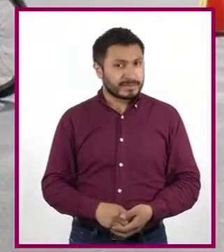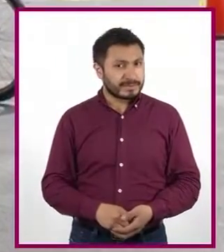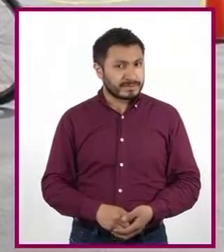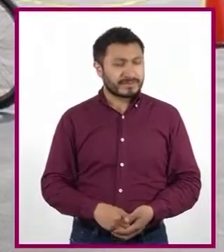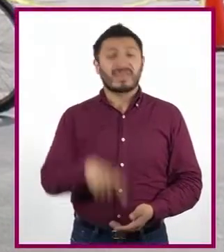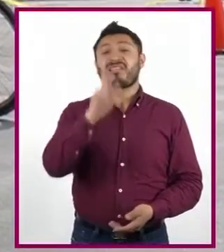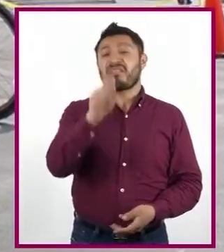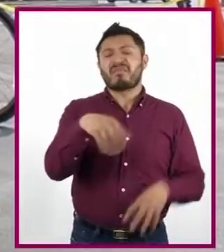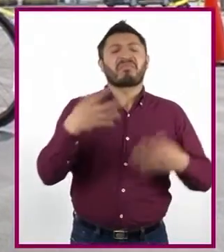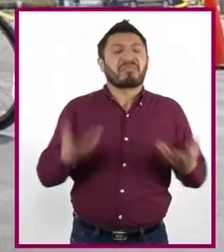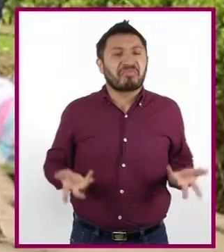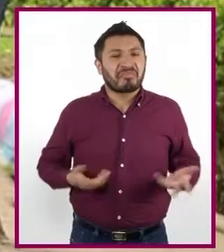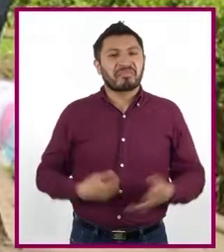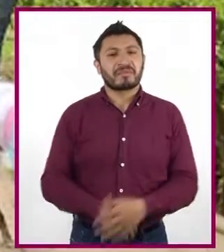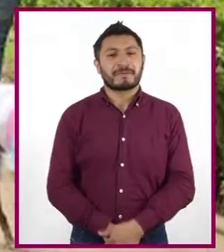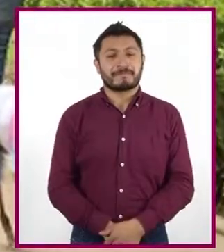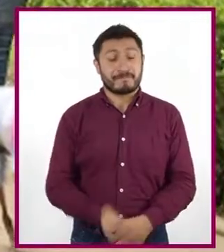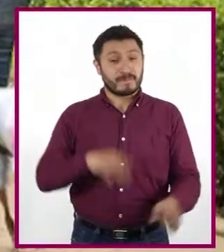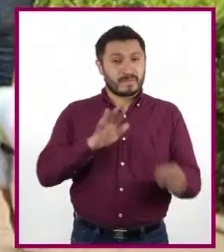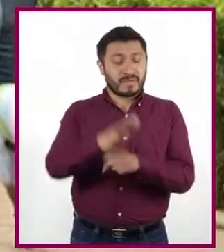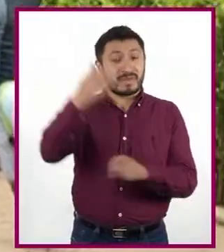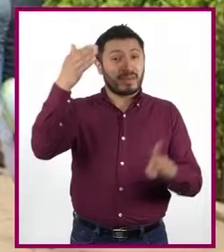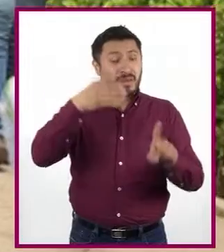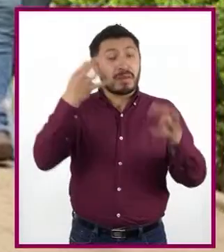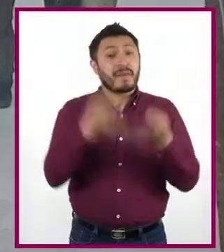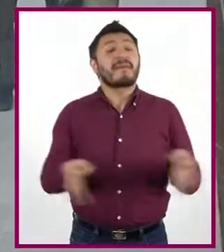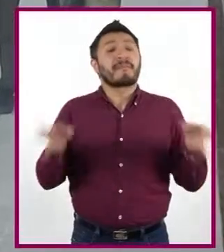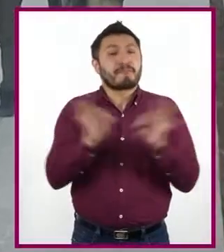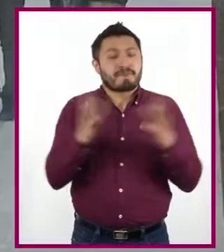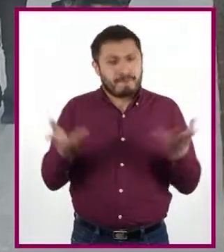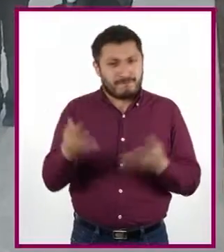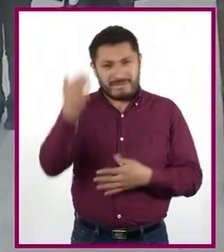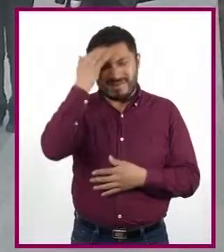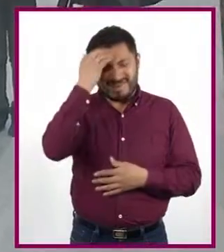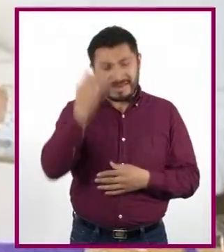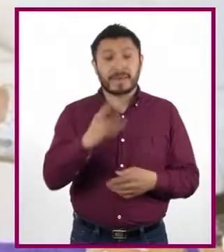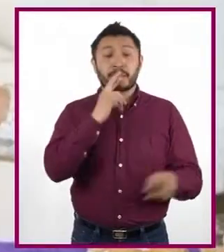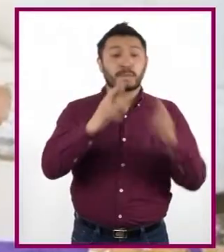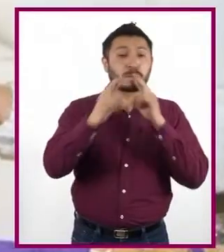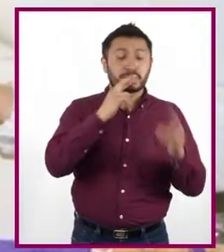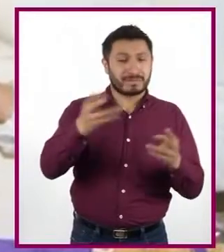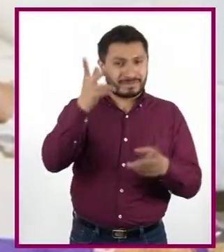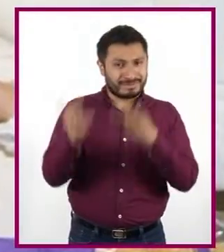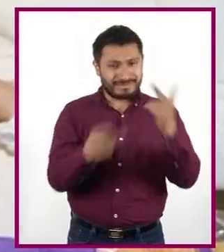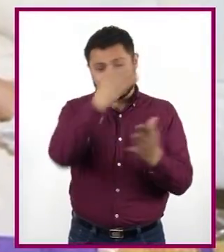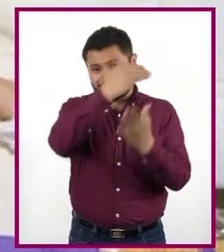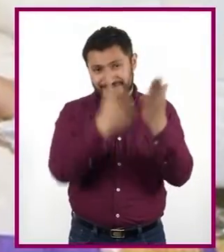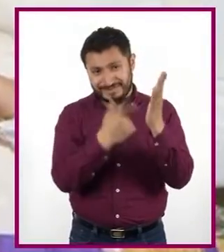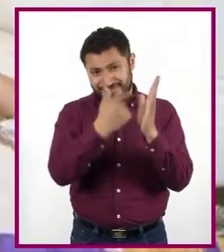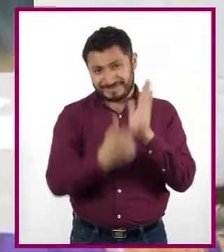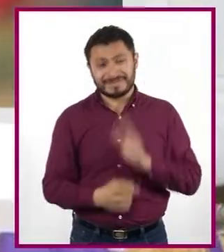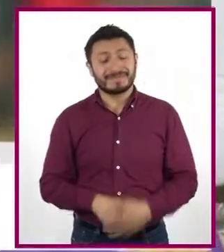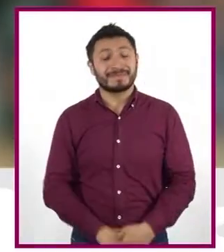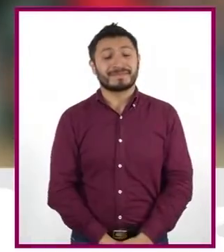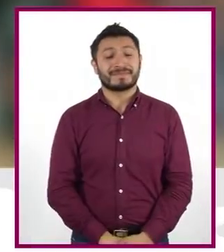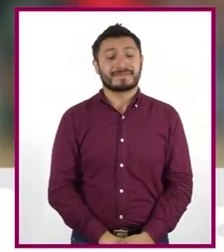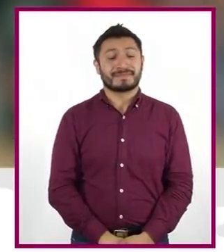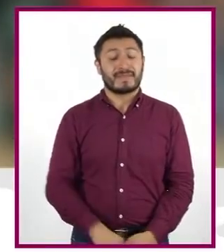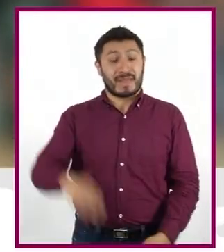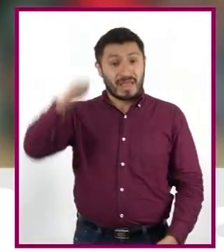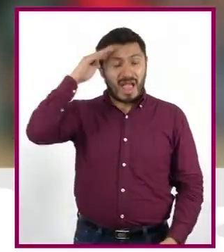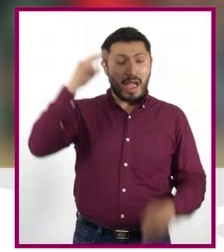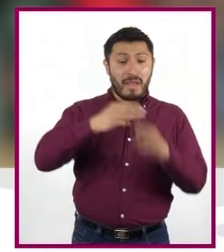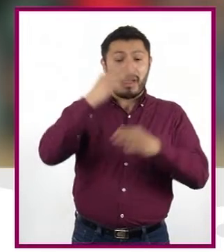¿A qué crees que se refiere? ¿Cuál es su importancia? Vamos a conocer las respuestas a estas preguntas.